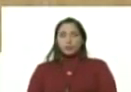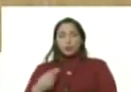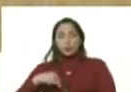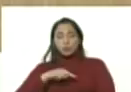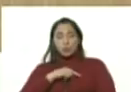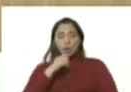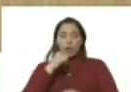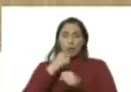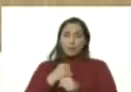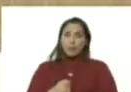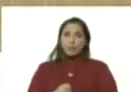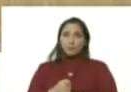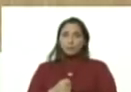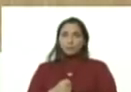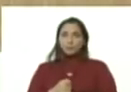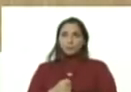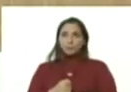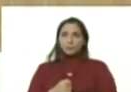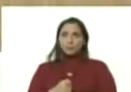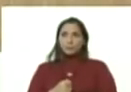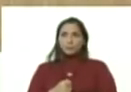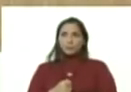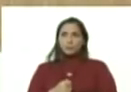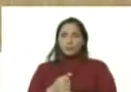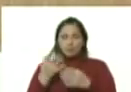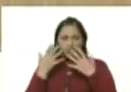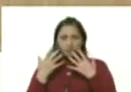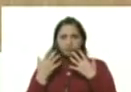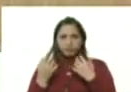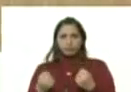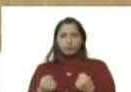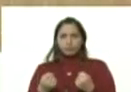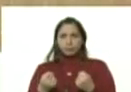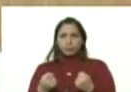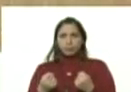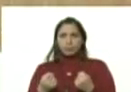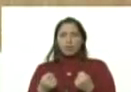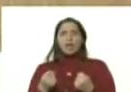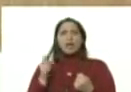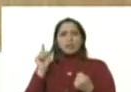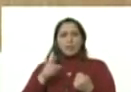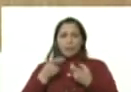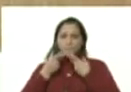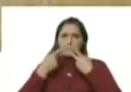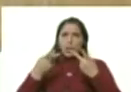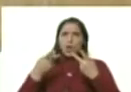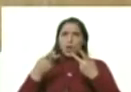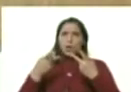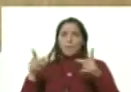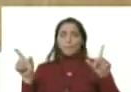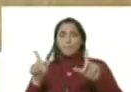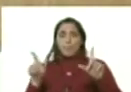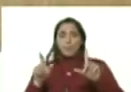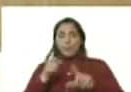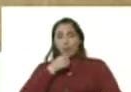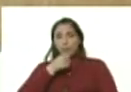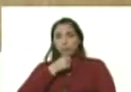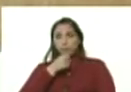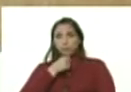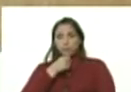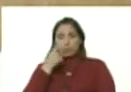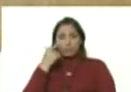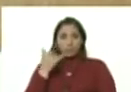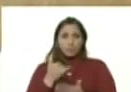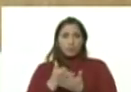esperamos que se entienda y que vayan procesando los medios de comunicación como la realidad